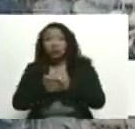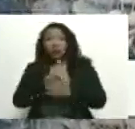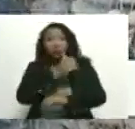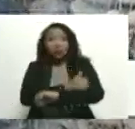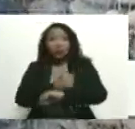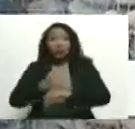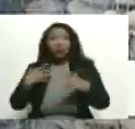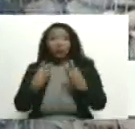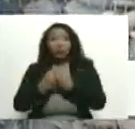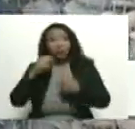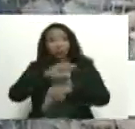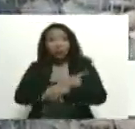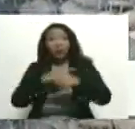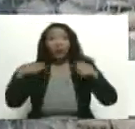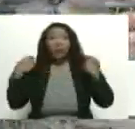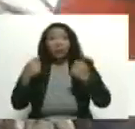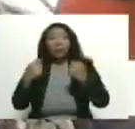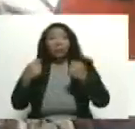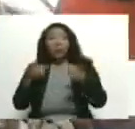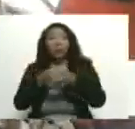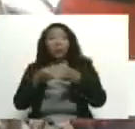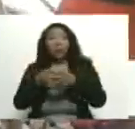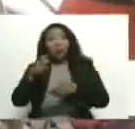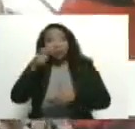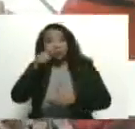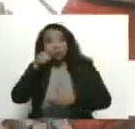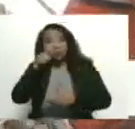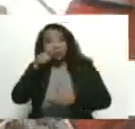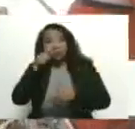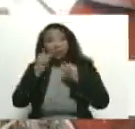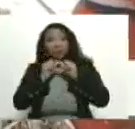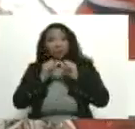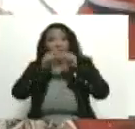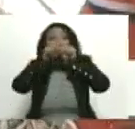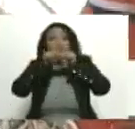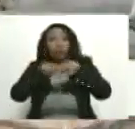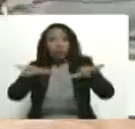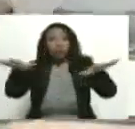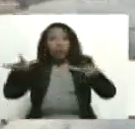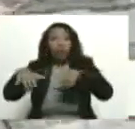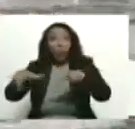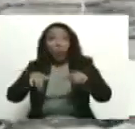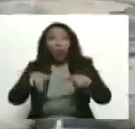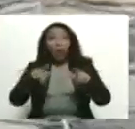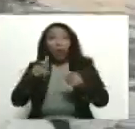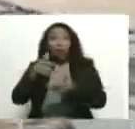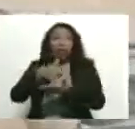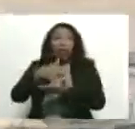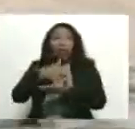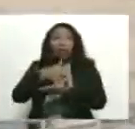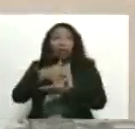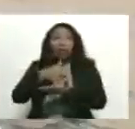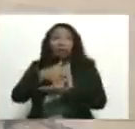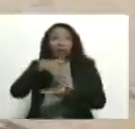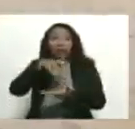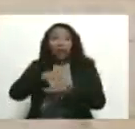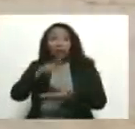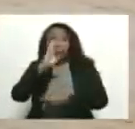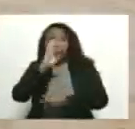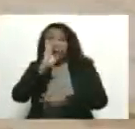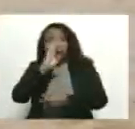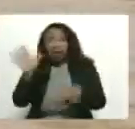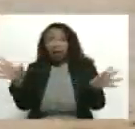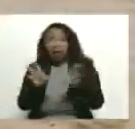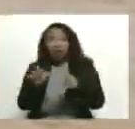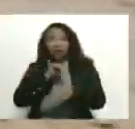junto al poder popular y organismos de seguridad y prevención se mantienen desplegados en las zonas vulnerables desde el estado barinas